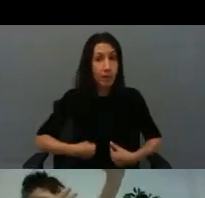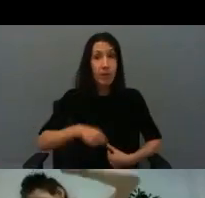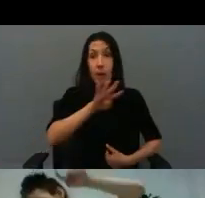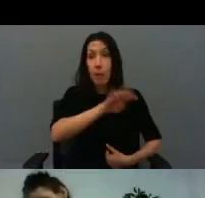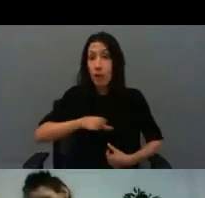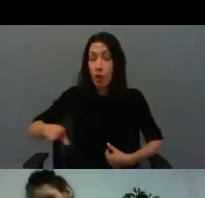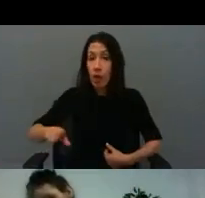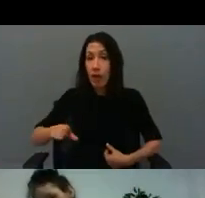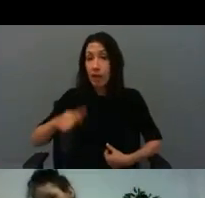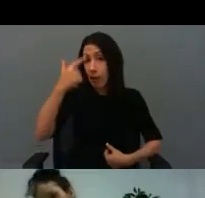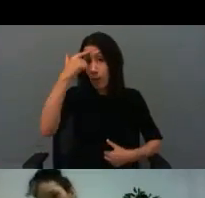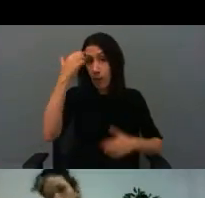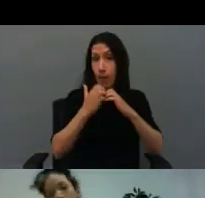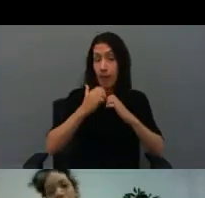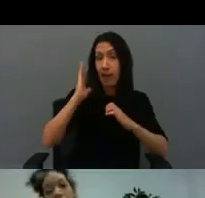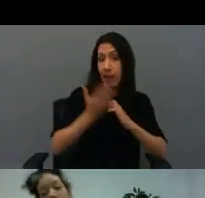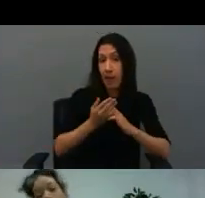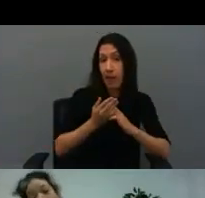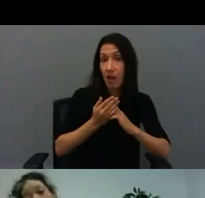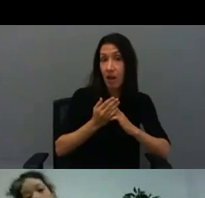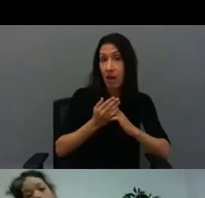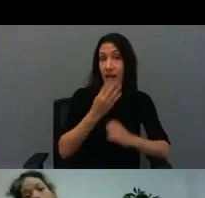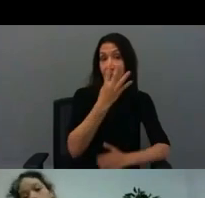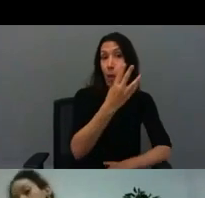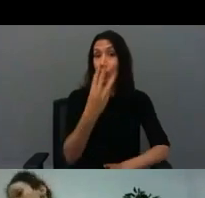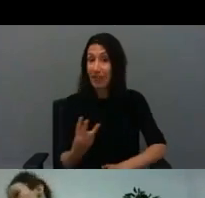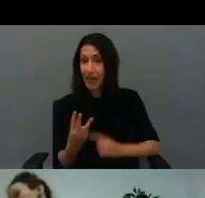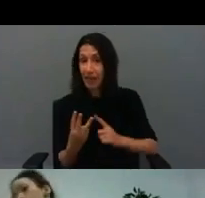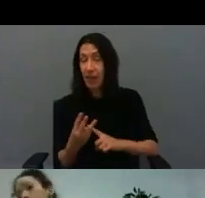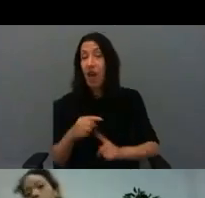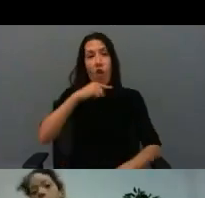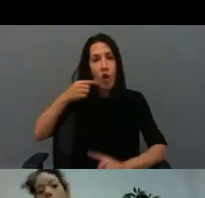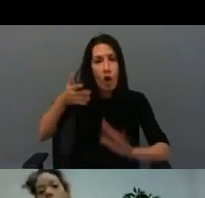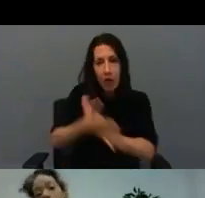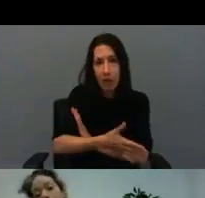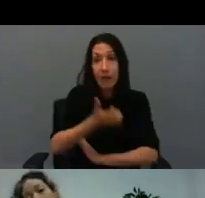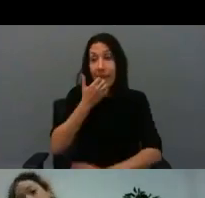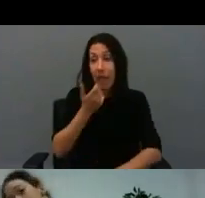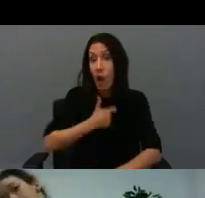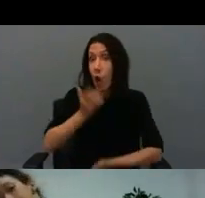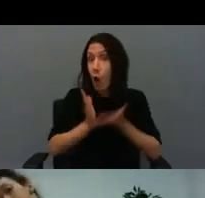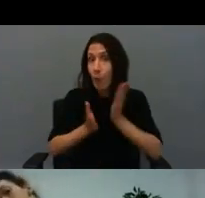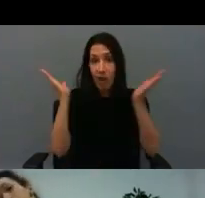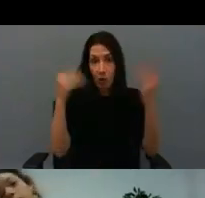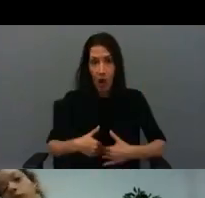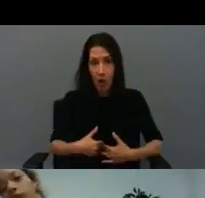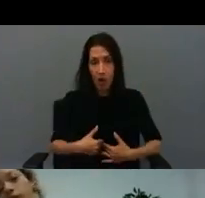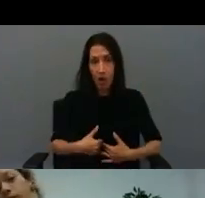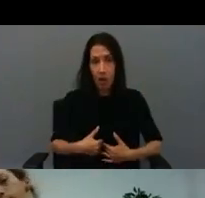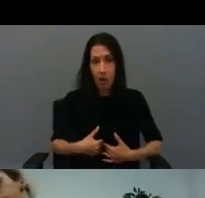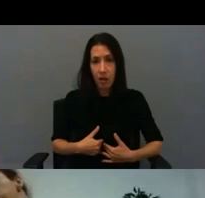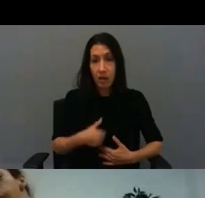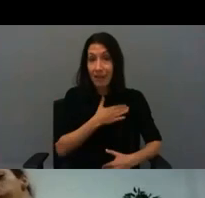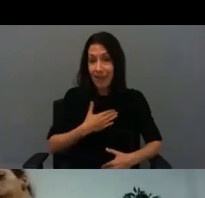3 de cada 4 personas con parálisis cerebral tienen dolor crónico. Sin logopedia, no solo